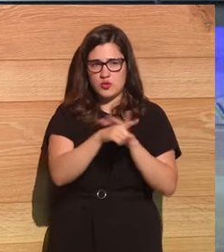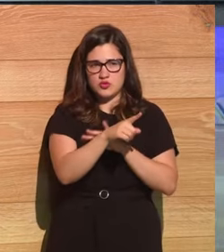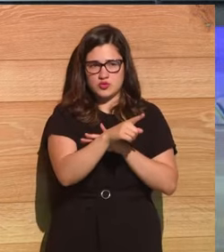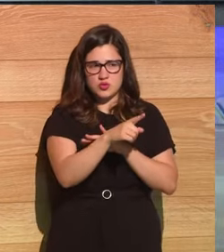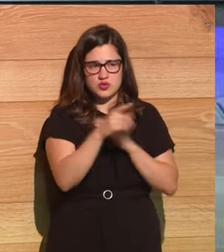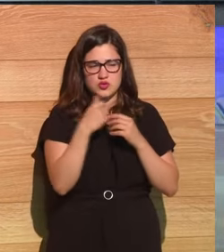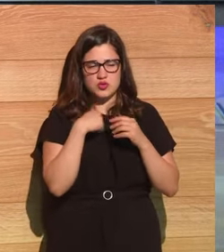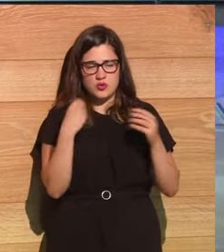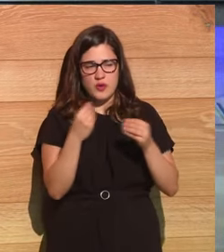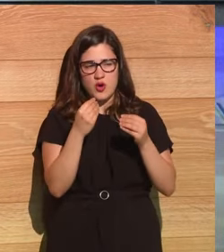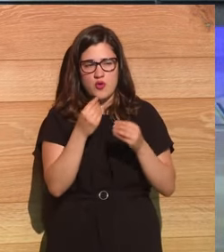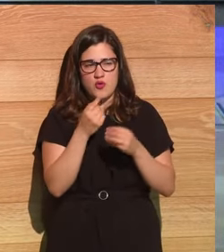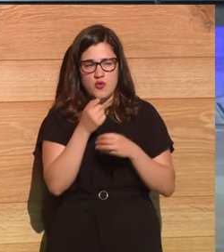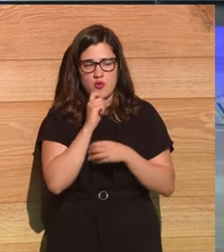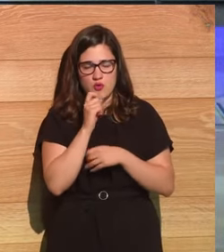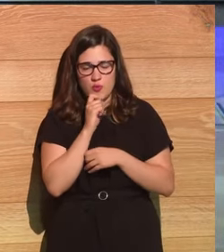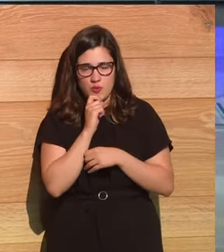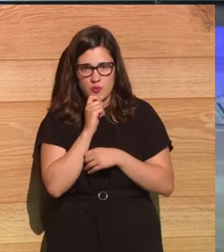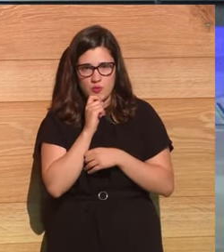uy, aquí?